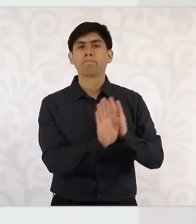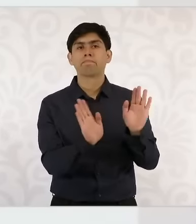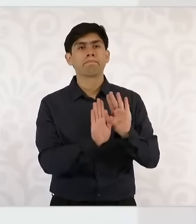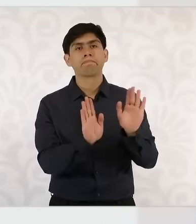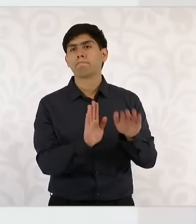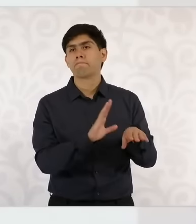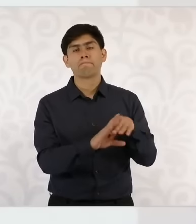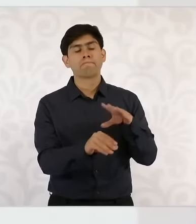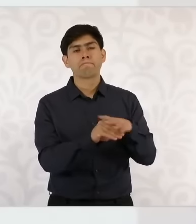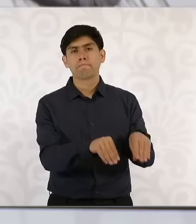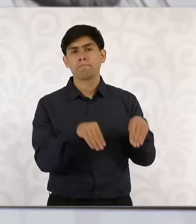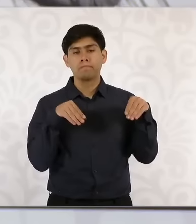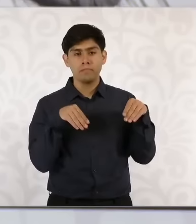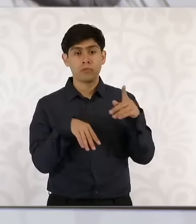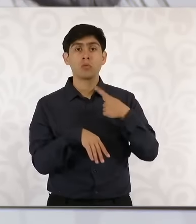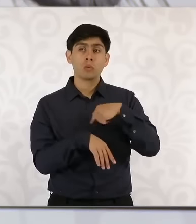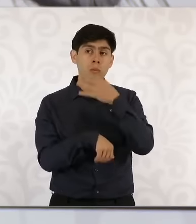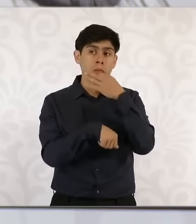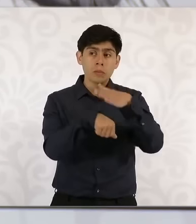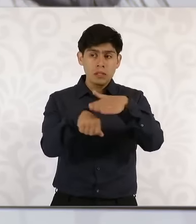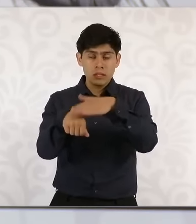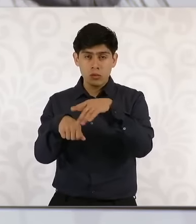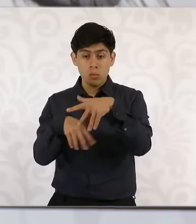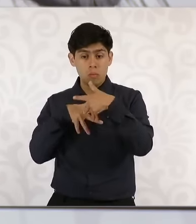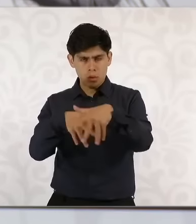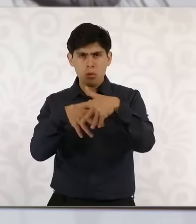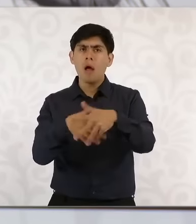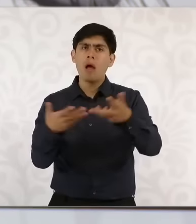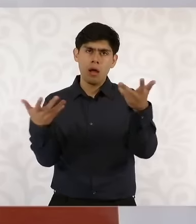un llamado a hacer movilizaciones pacíficas.